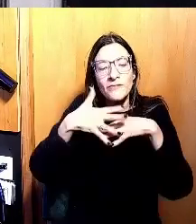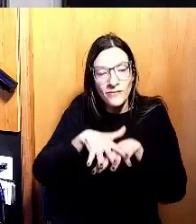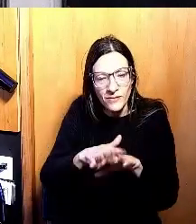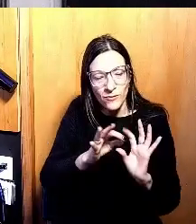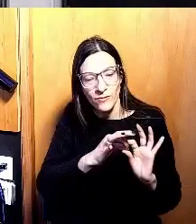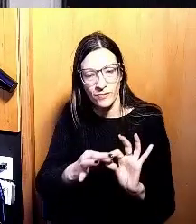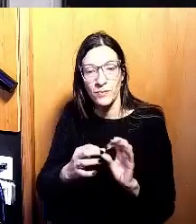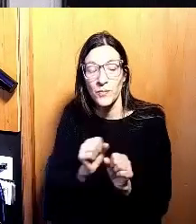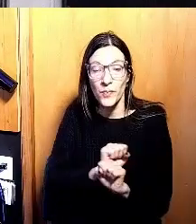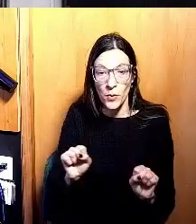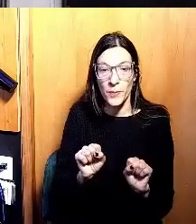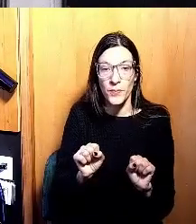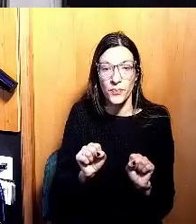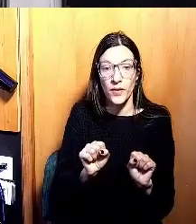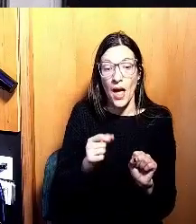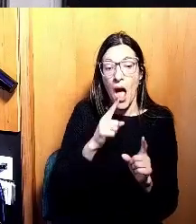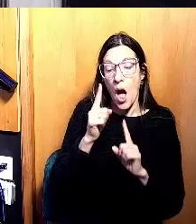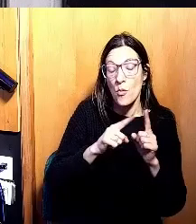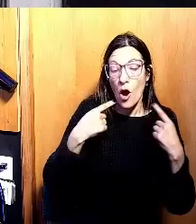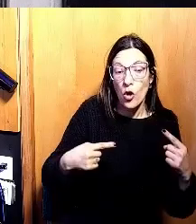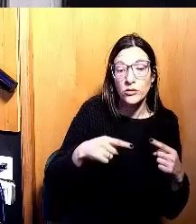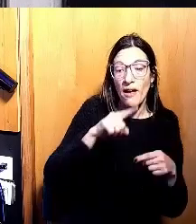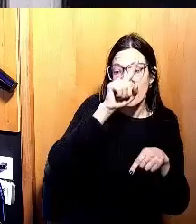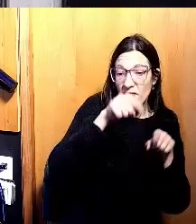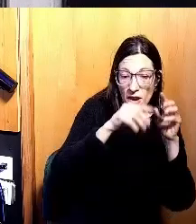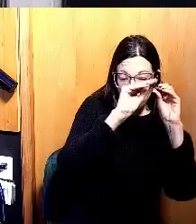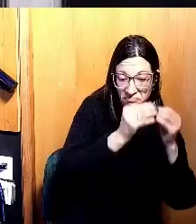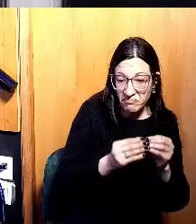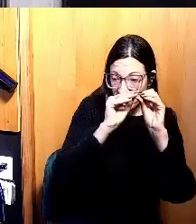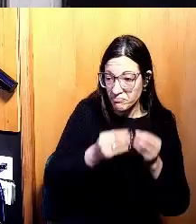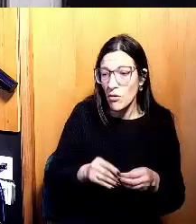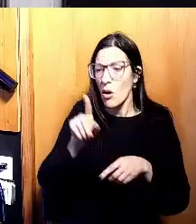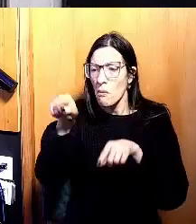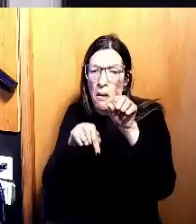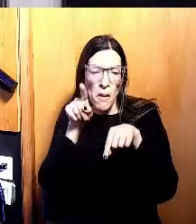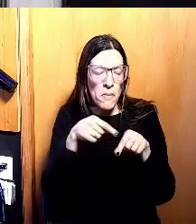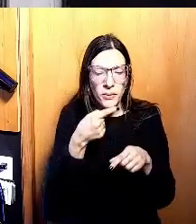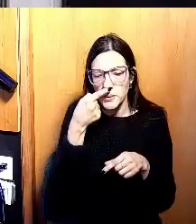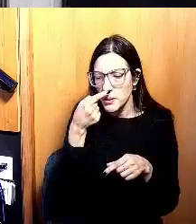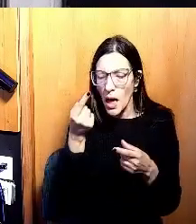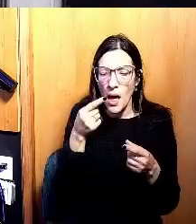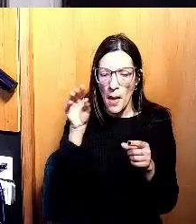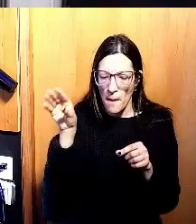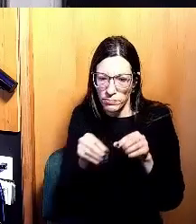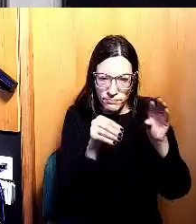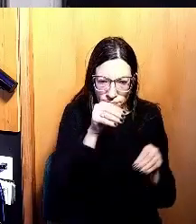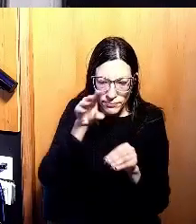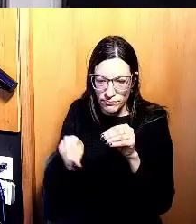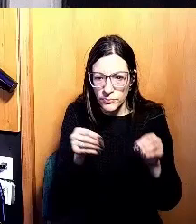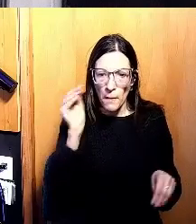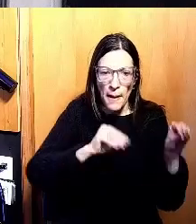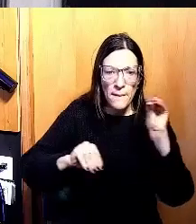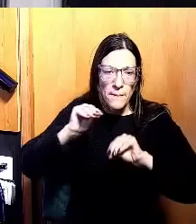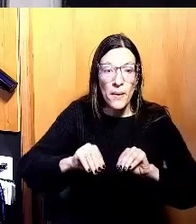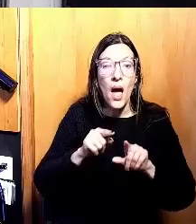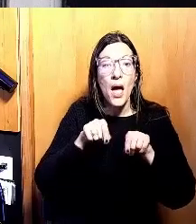posibilidad de utilizar datos que provienen de diferentes fuentes con datos. Nosotros hoy estamos trabajando mucho con el